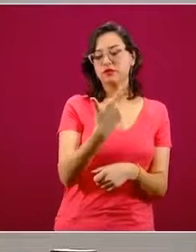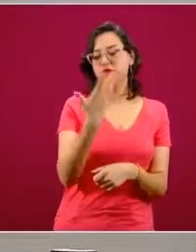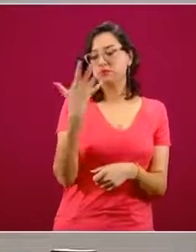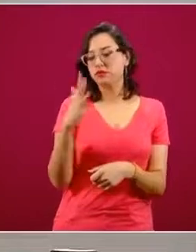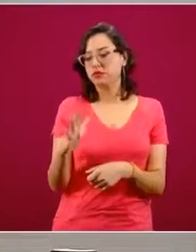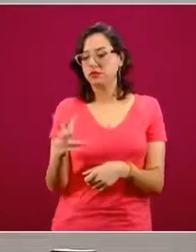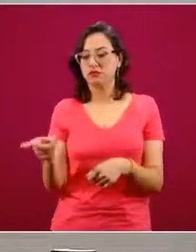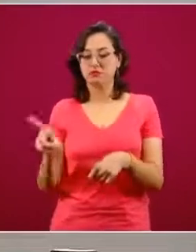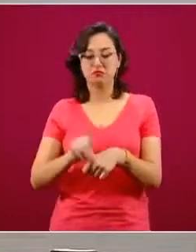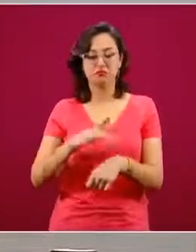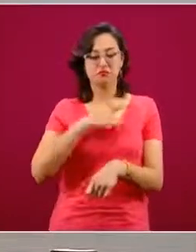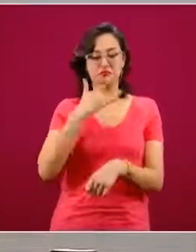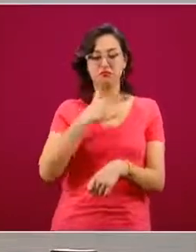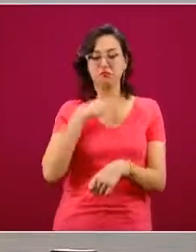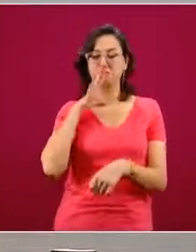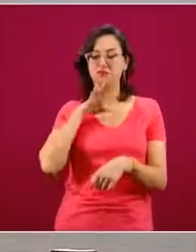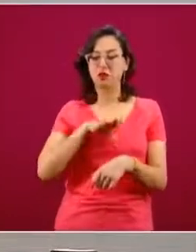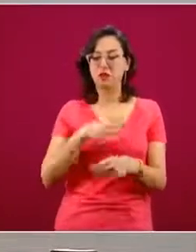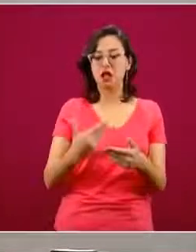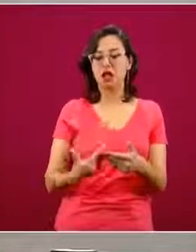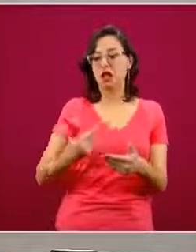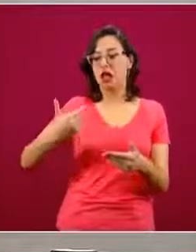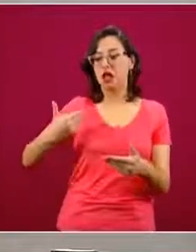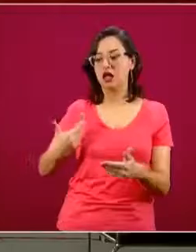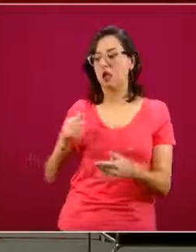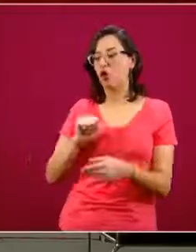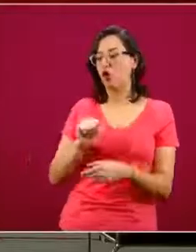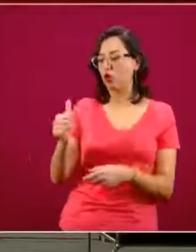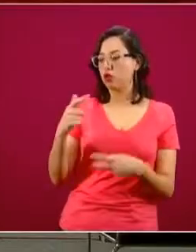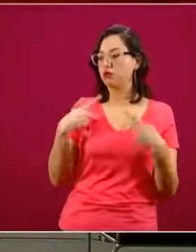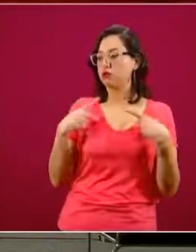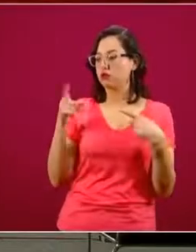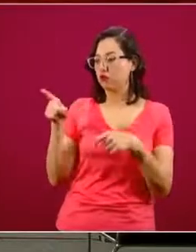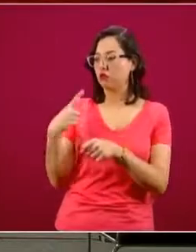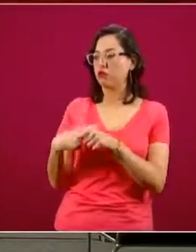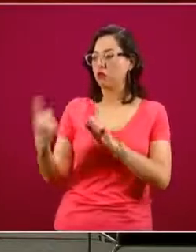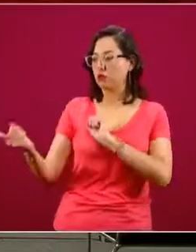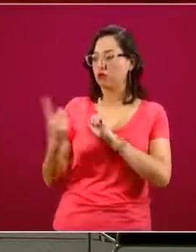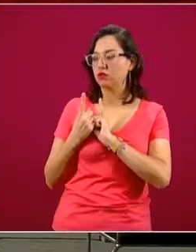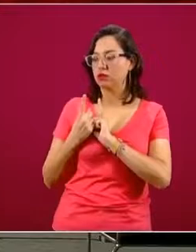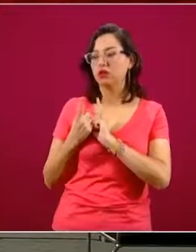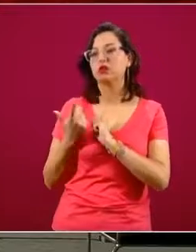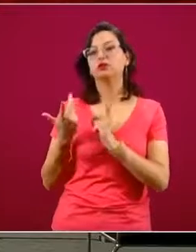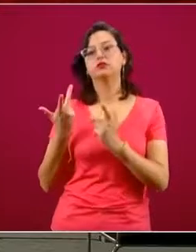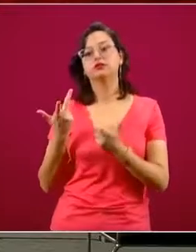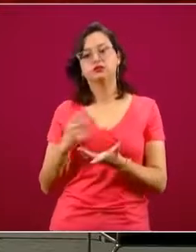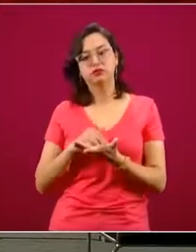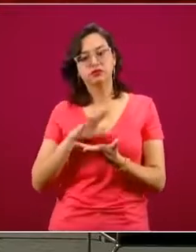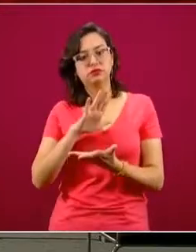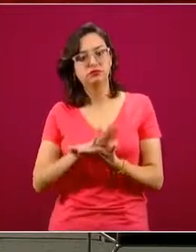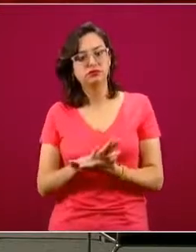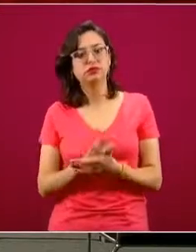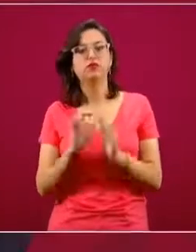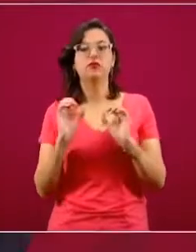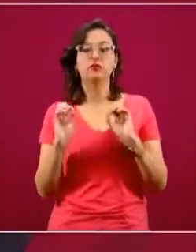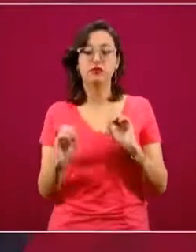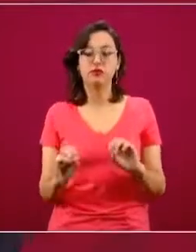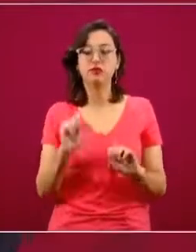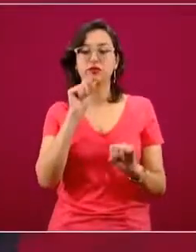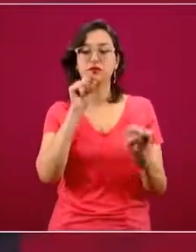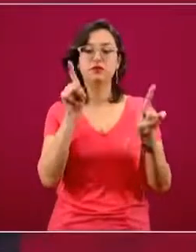tener síntomas estuvo en contacto con alguien que tuvo confirmación de COVID. O bien, por